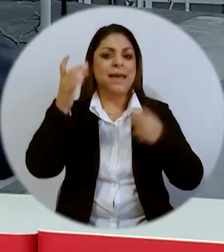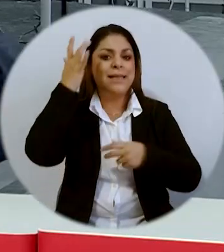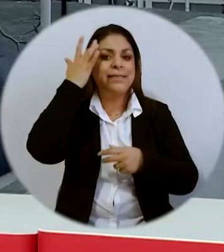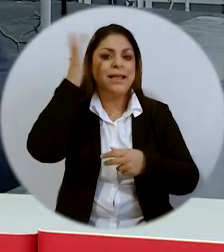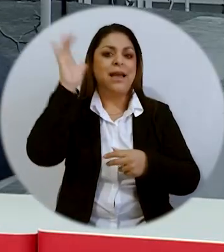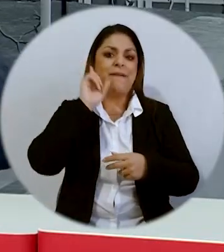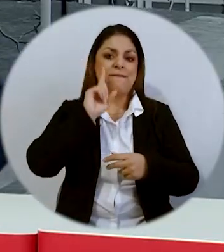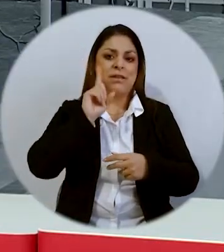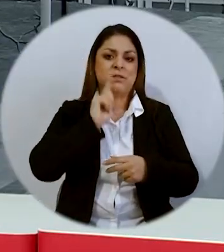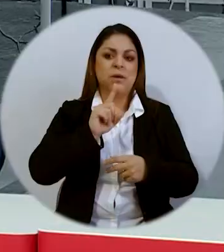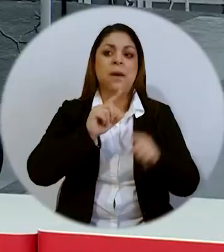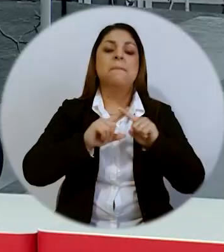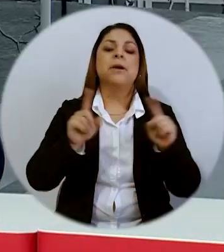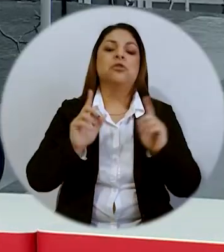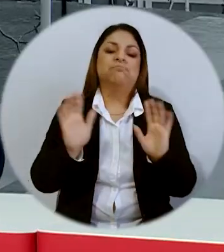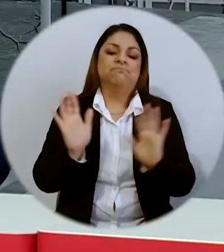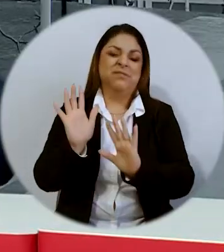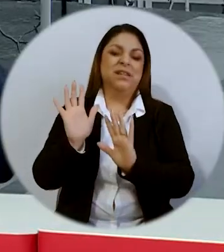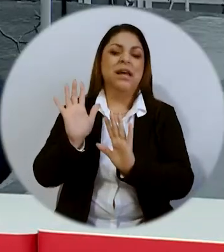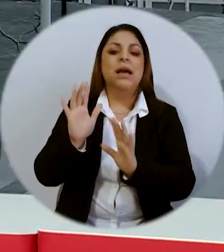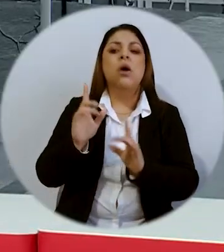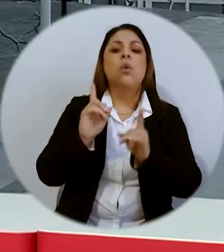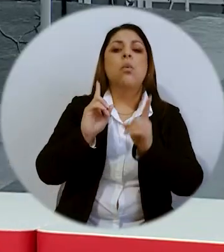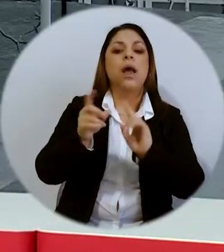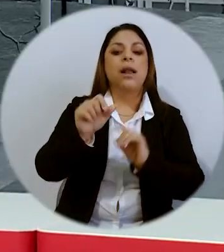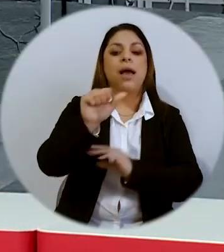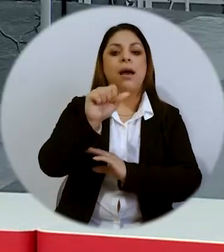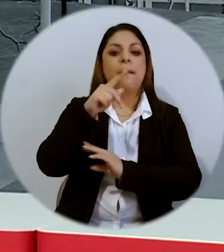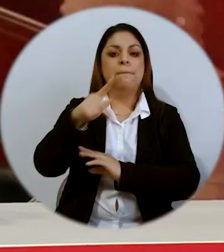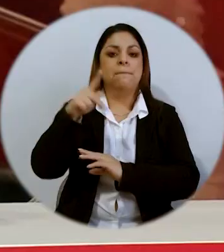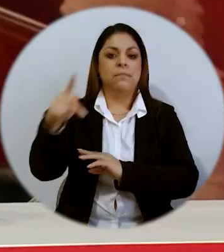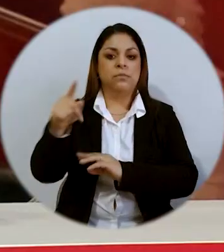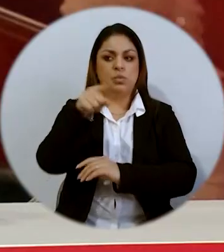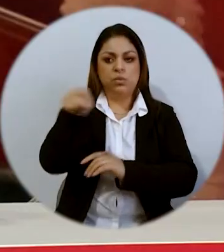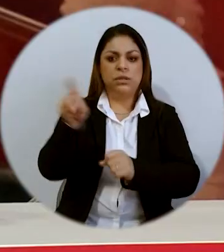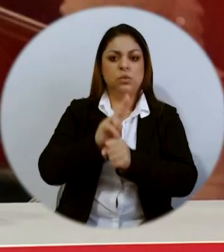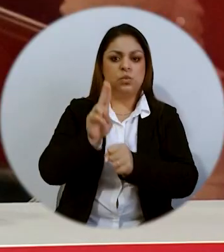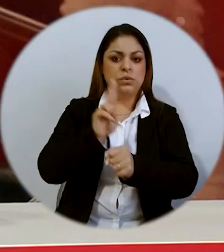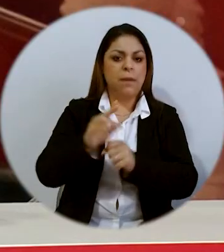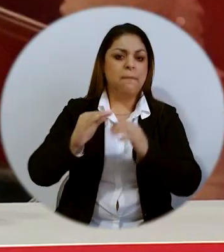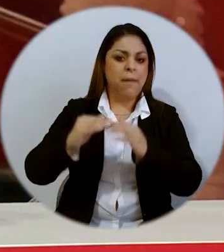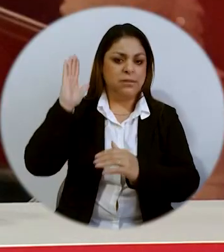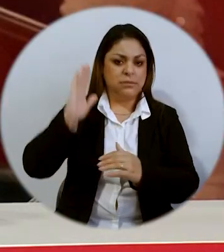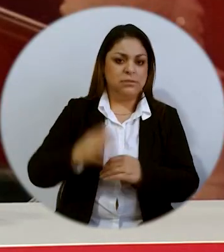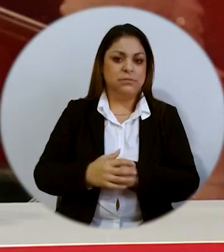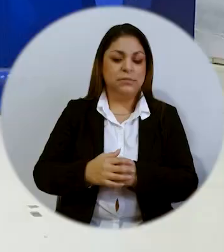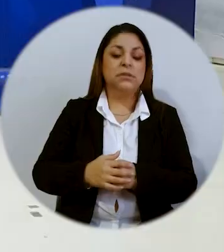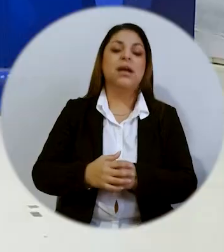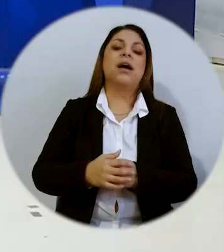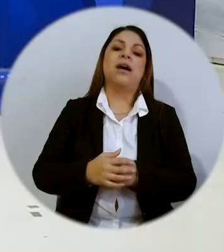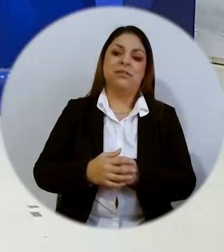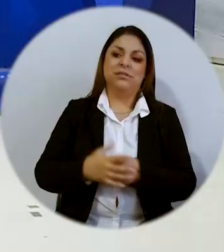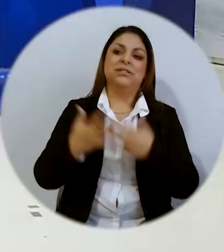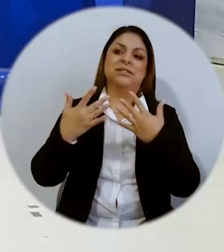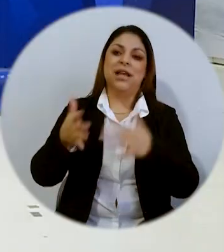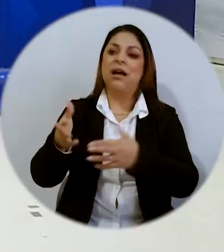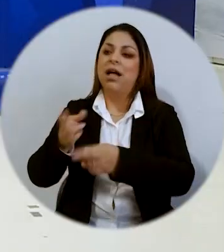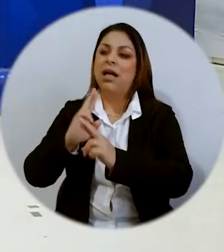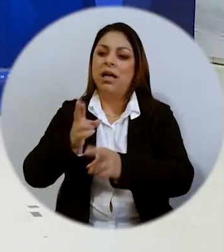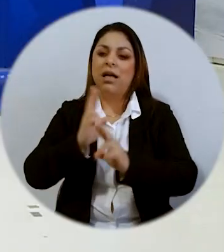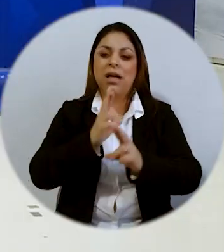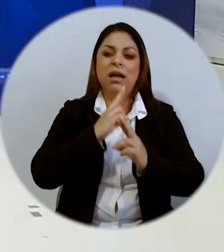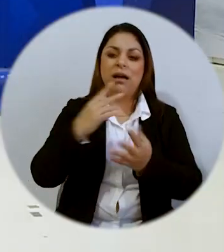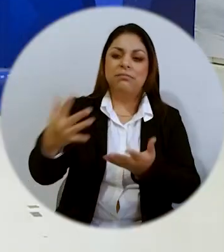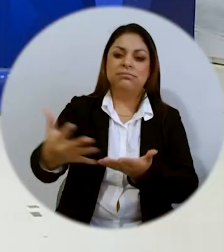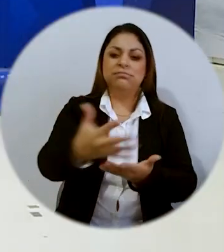pero es en lo concreto en las aplicaciones que utilizan, ¿verdad? Y entonces ahí